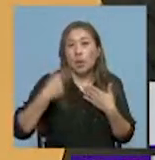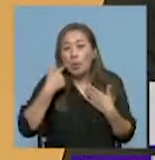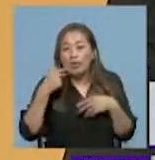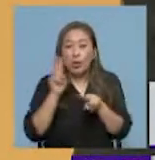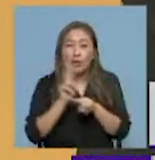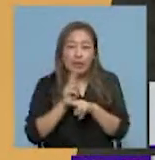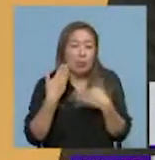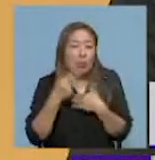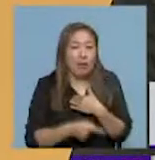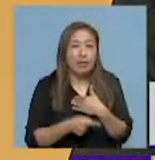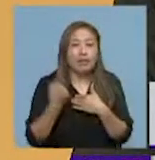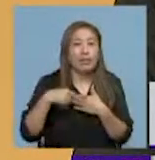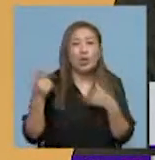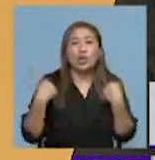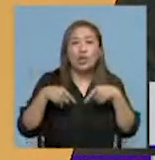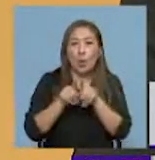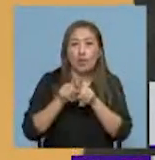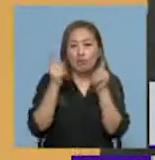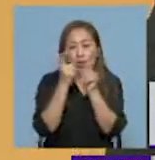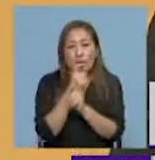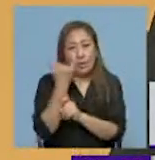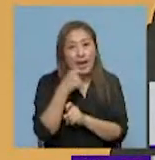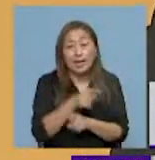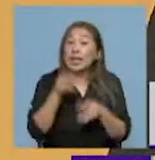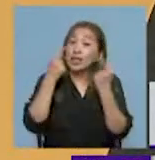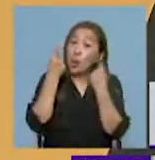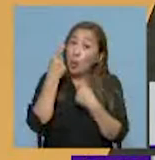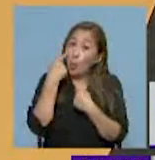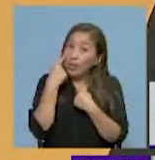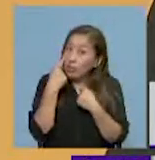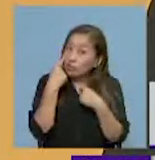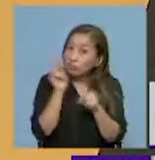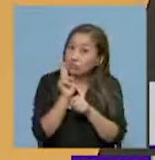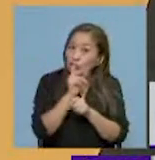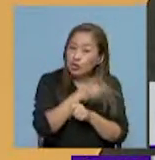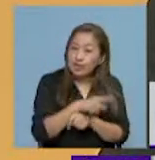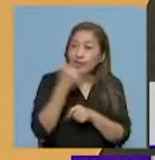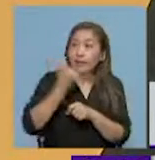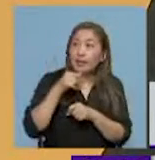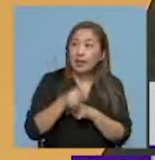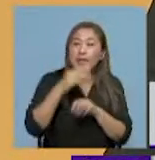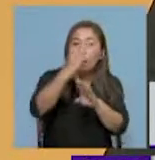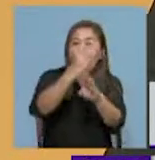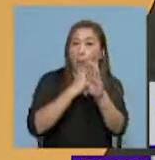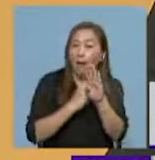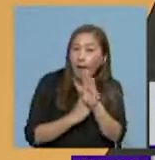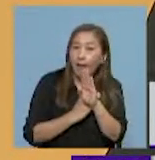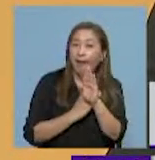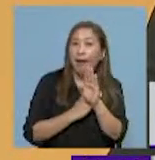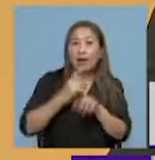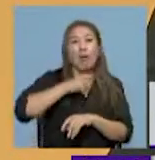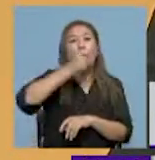en este momento en todos los casos está el riesgo así que hay que ser muy prudente y hay que bajar los decibeles con las